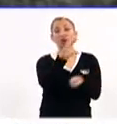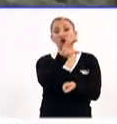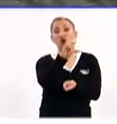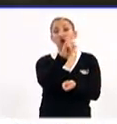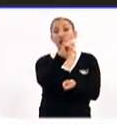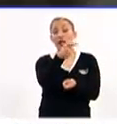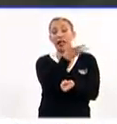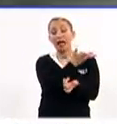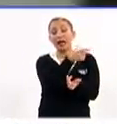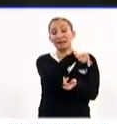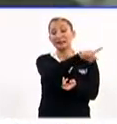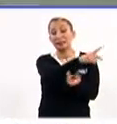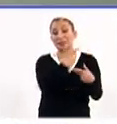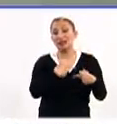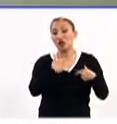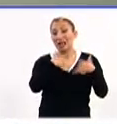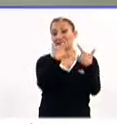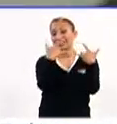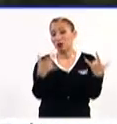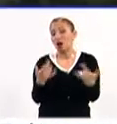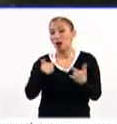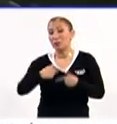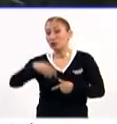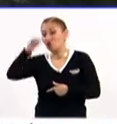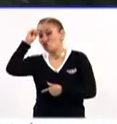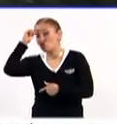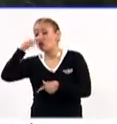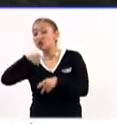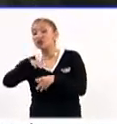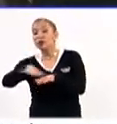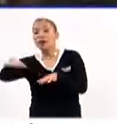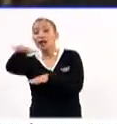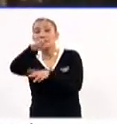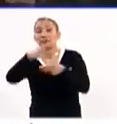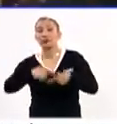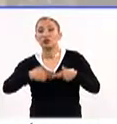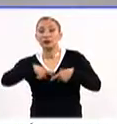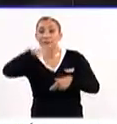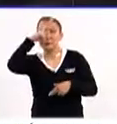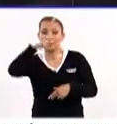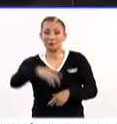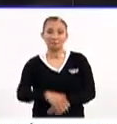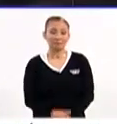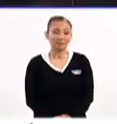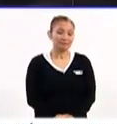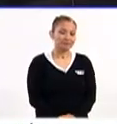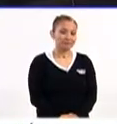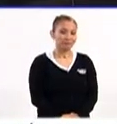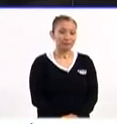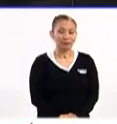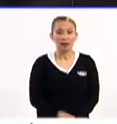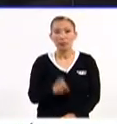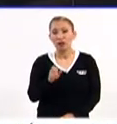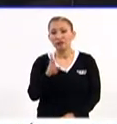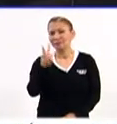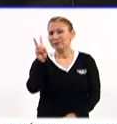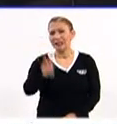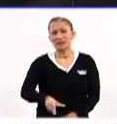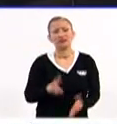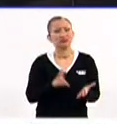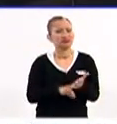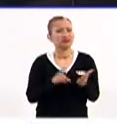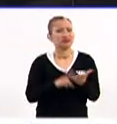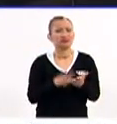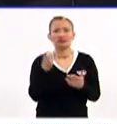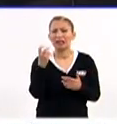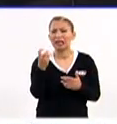que ejercen los historiadores, los intelectuales, sobre el resto de la población mexicana. Claro, pues doctor, verdaderamente